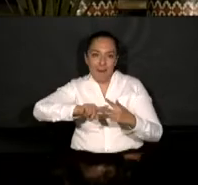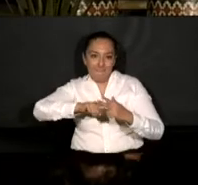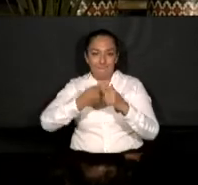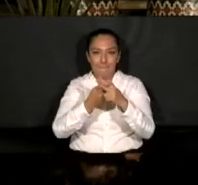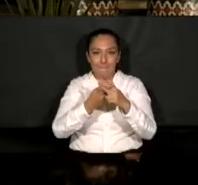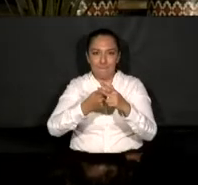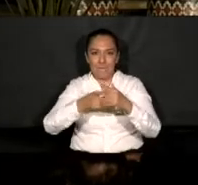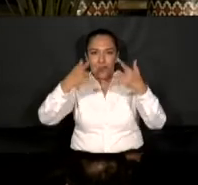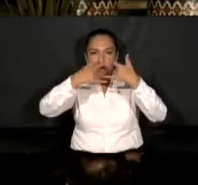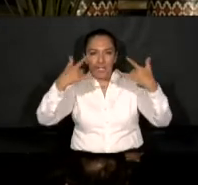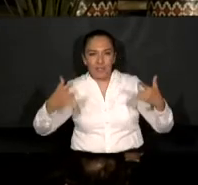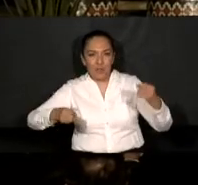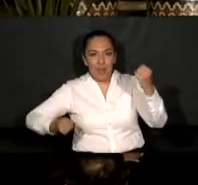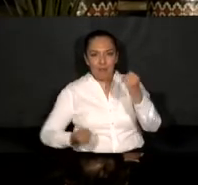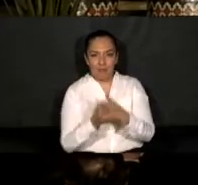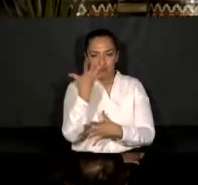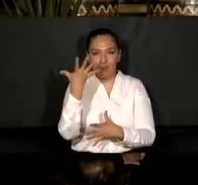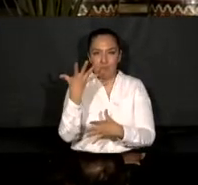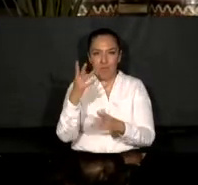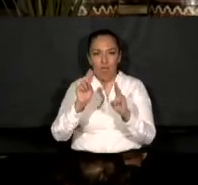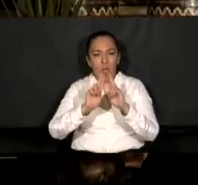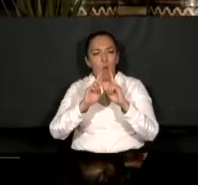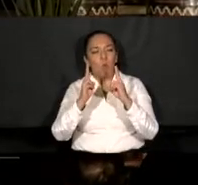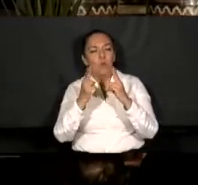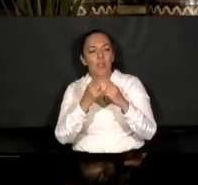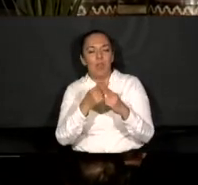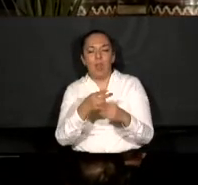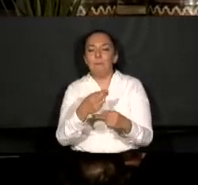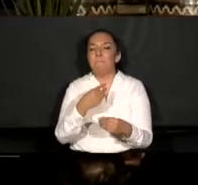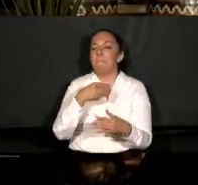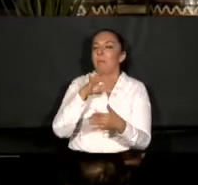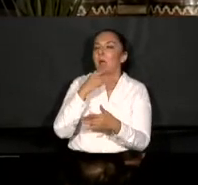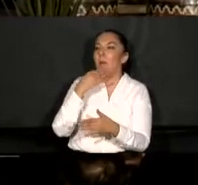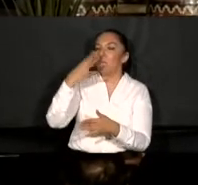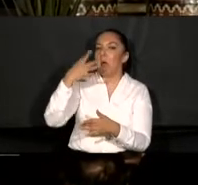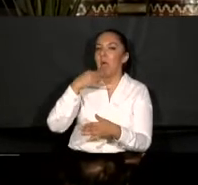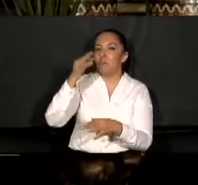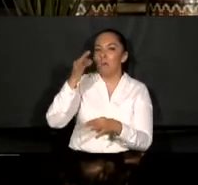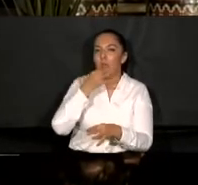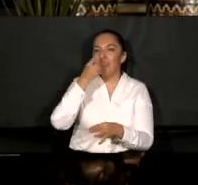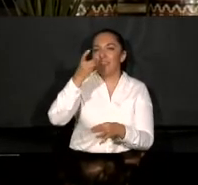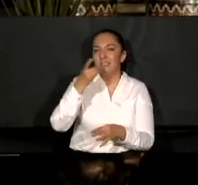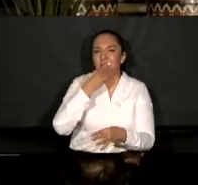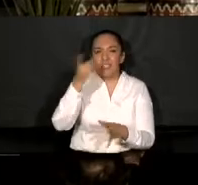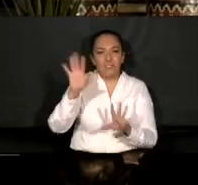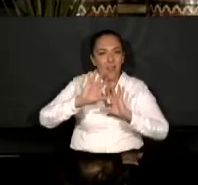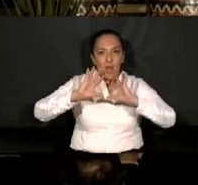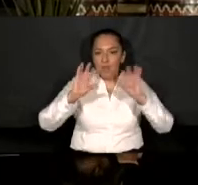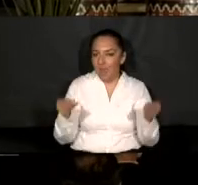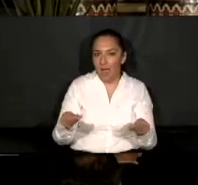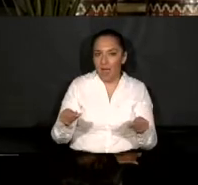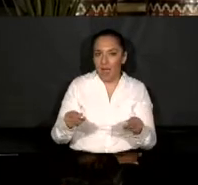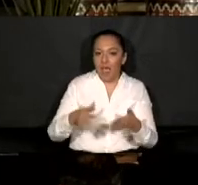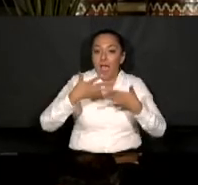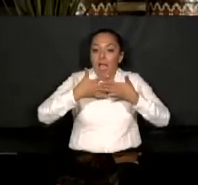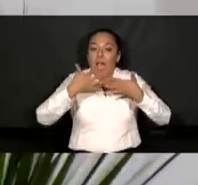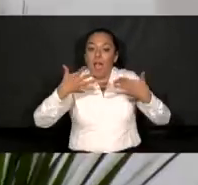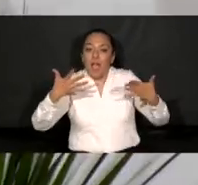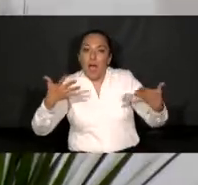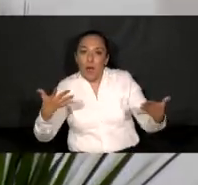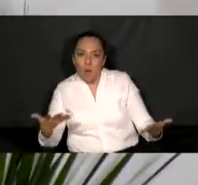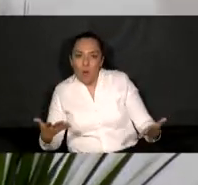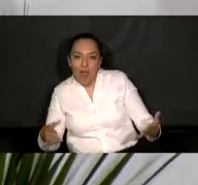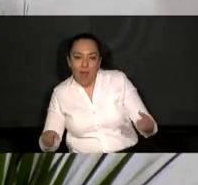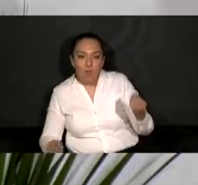unidad dejó de ser un discurso y se transformó en una forma de gobernanza, una